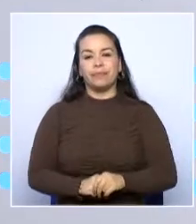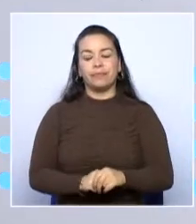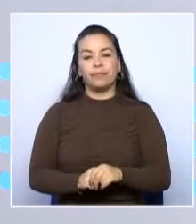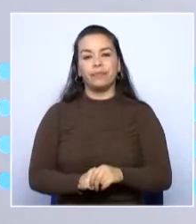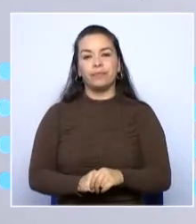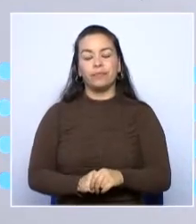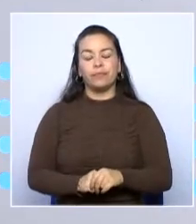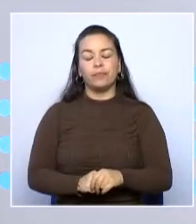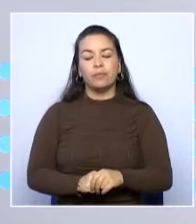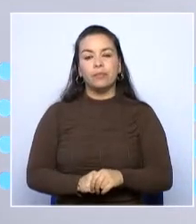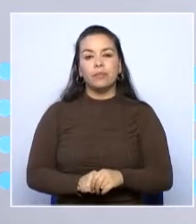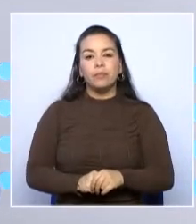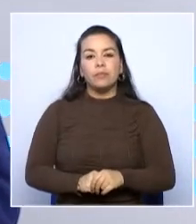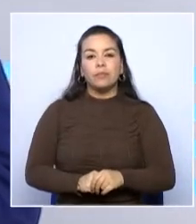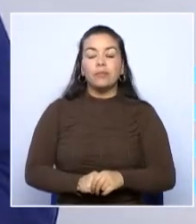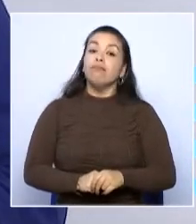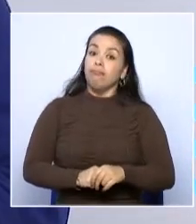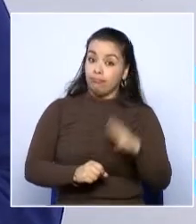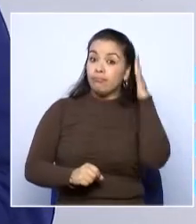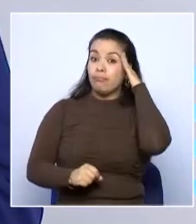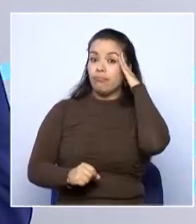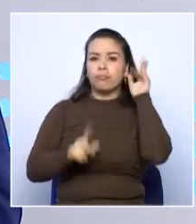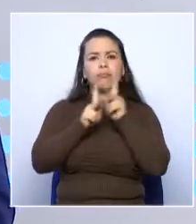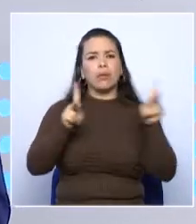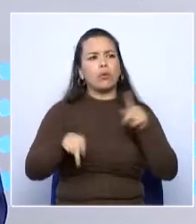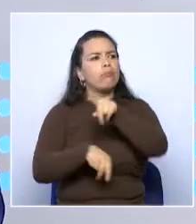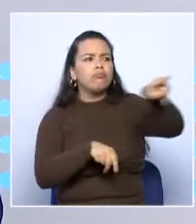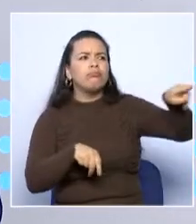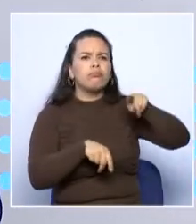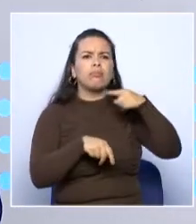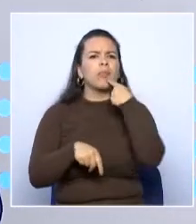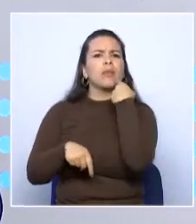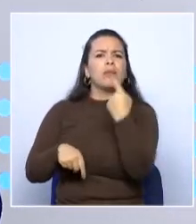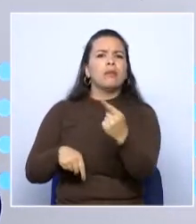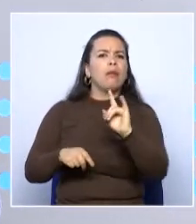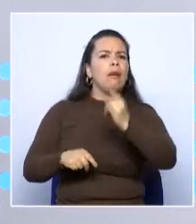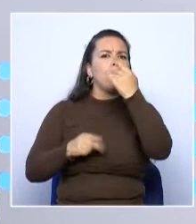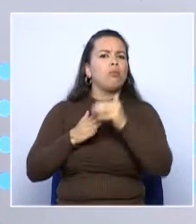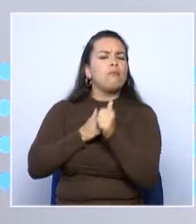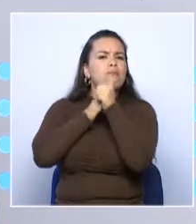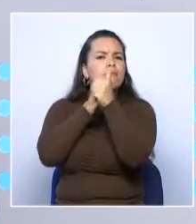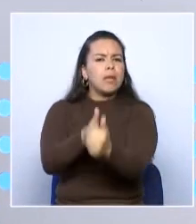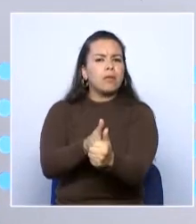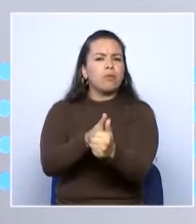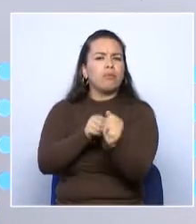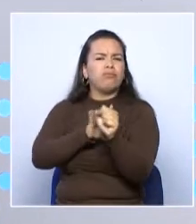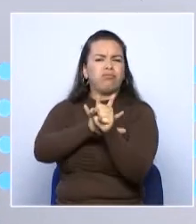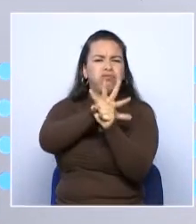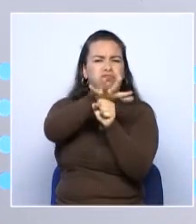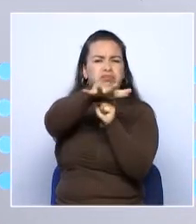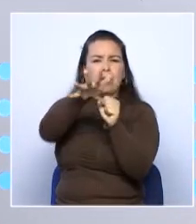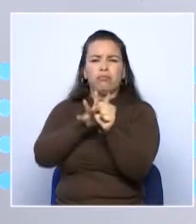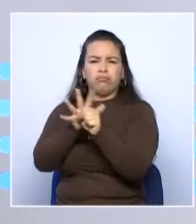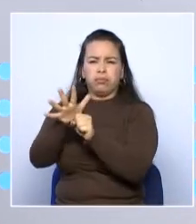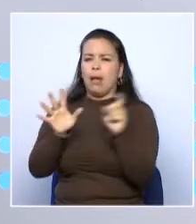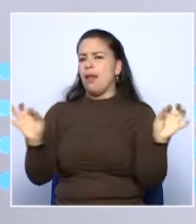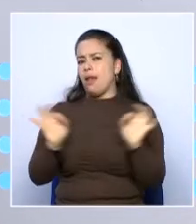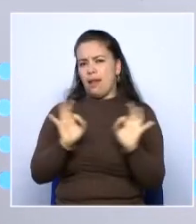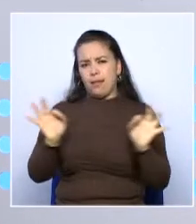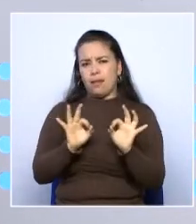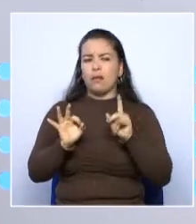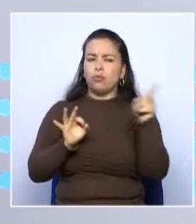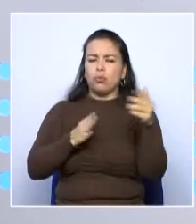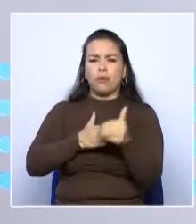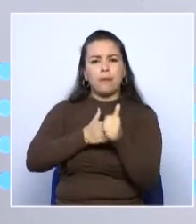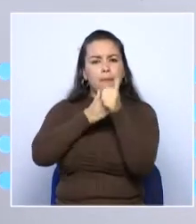entonces, muchas personas dicen, si no es un método invasivo, si no es un método que